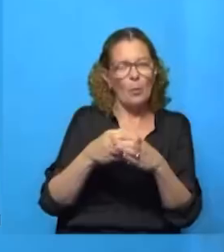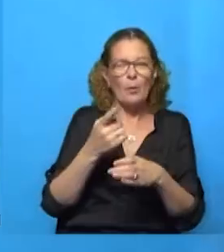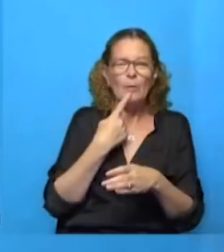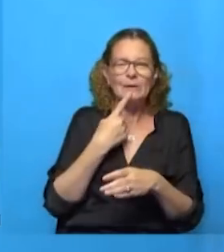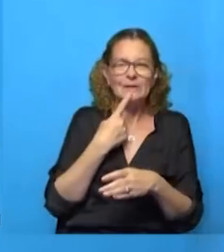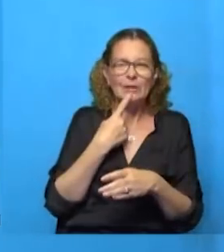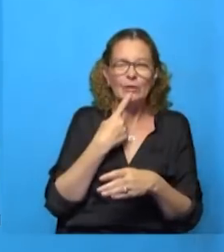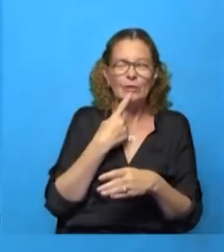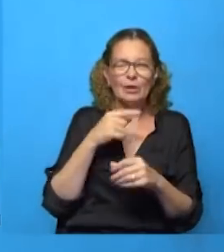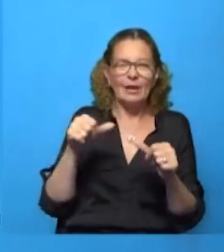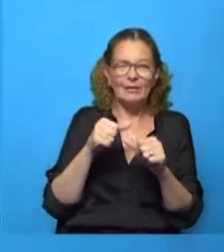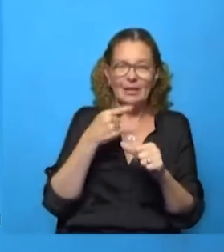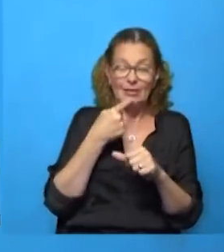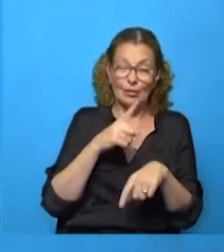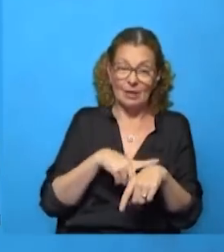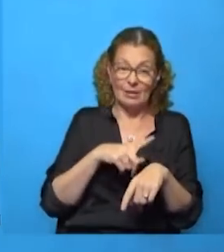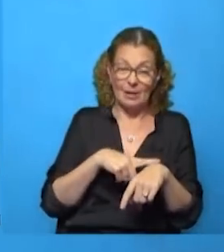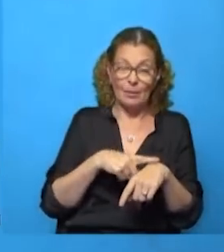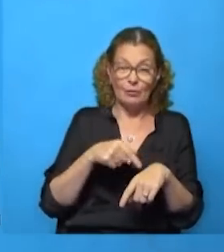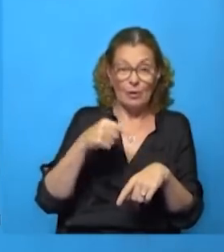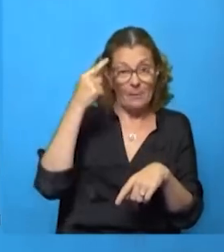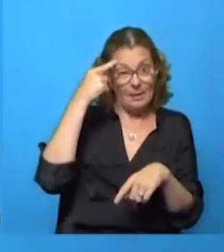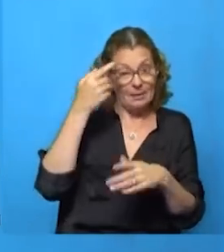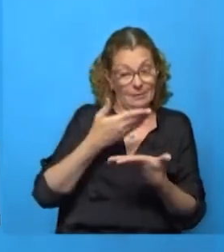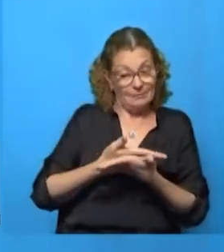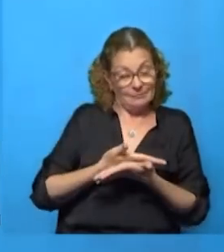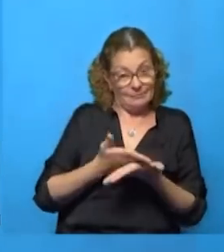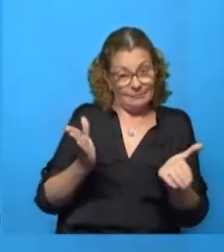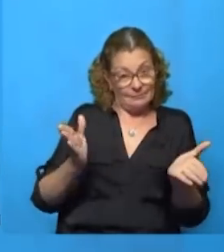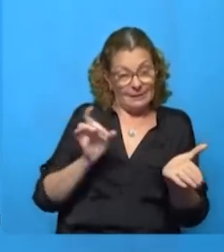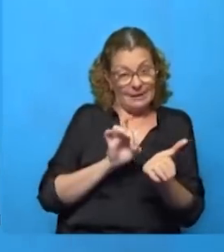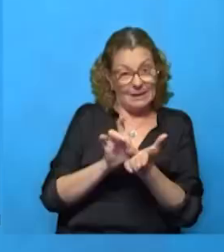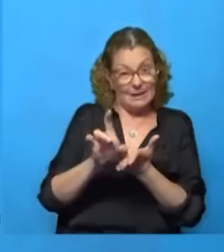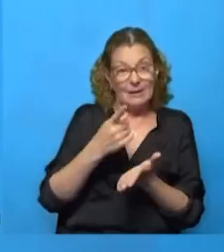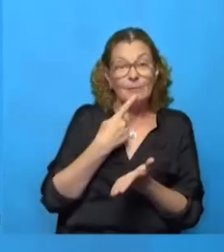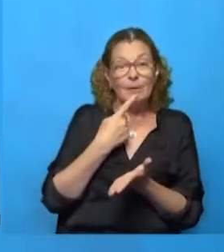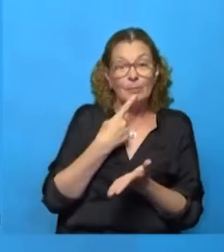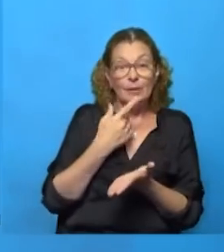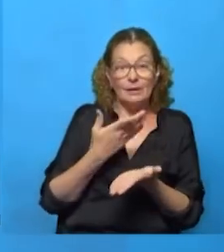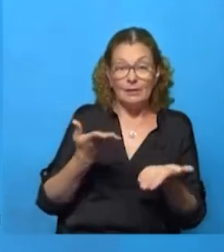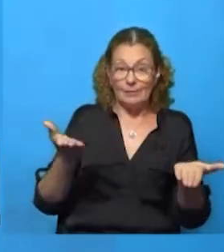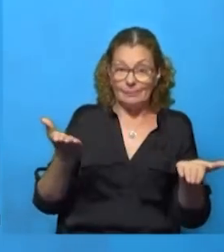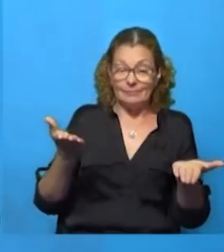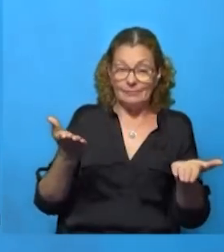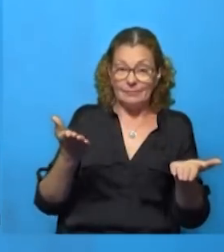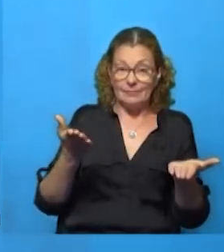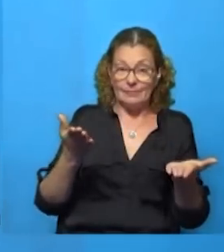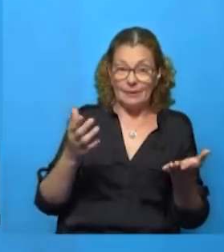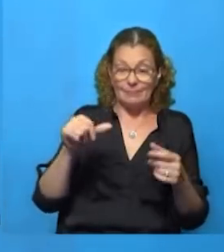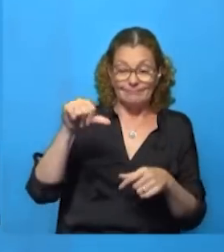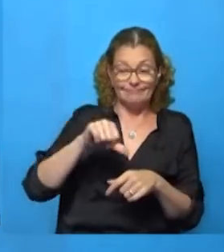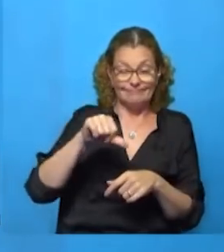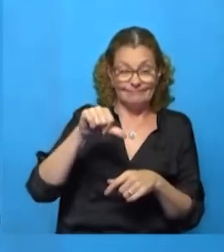de lo que se ha dado en este tiempo yo creo que el espectáculo que está dando el sistema político es muy negativo